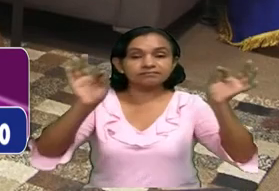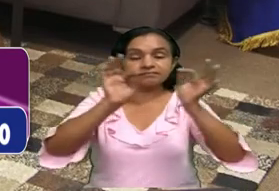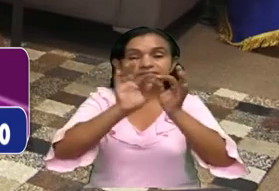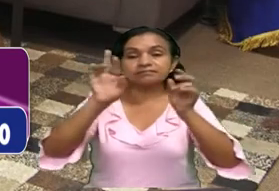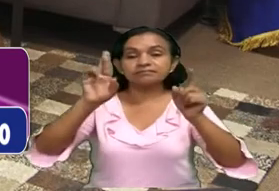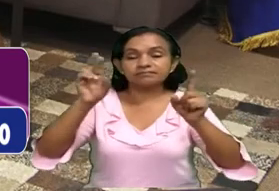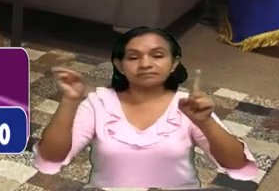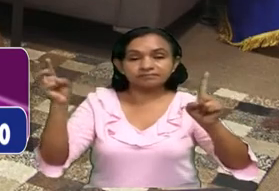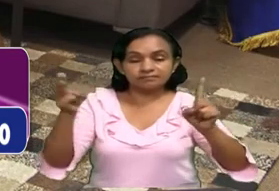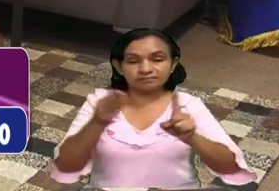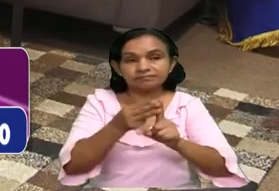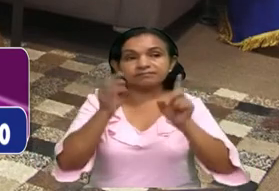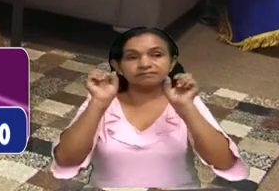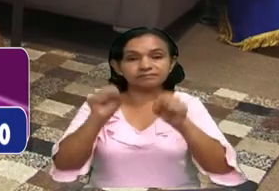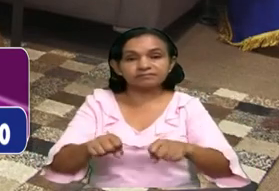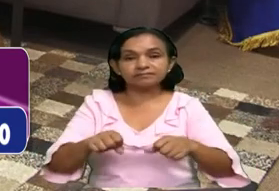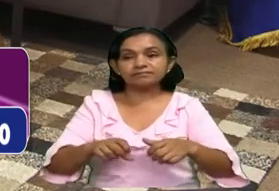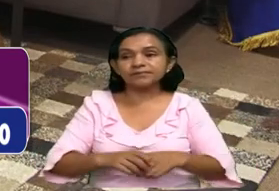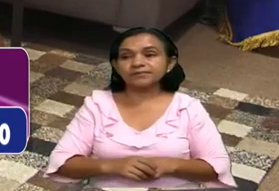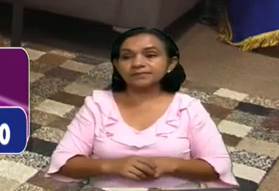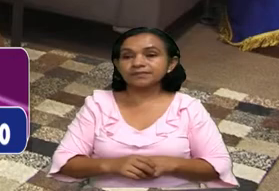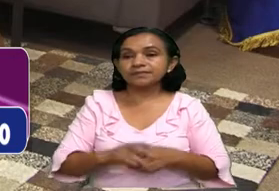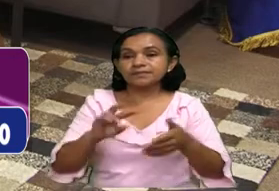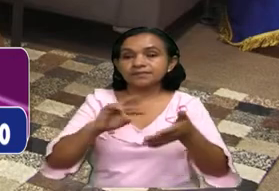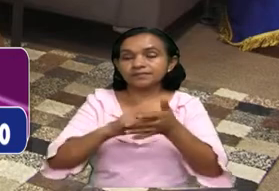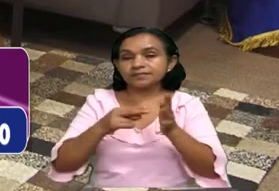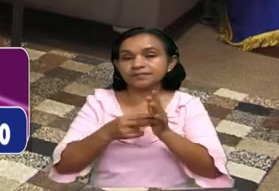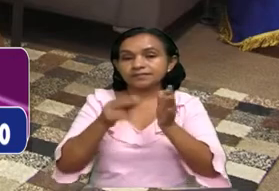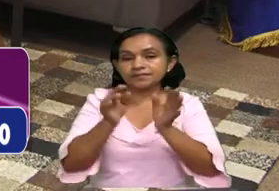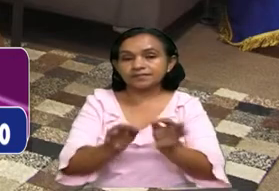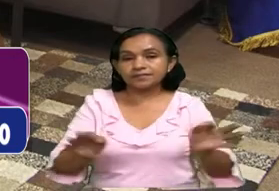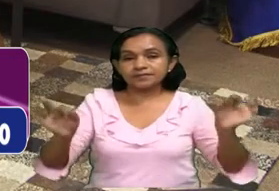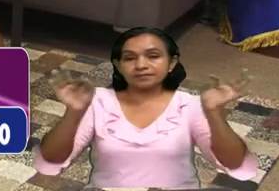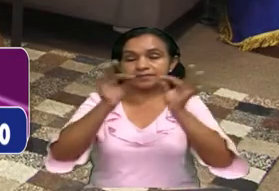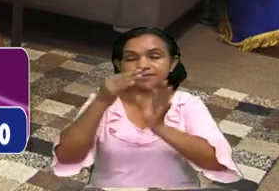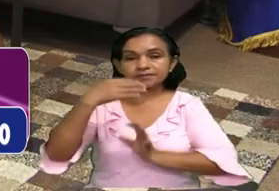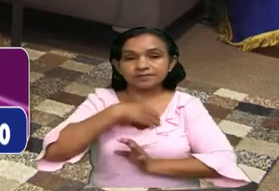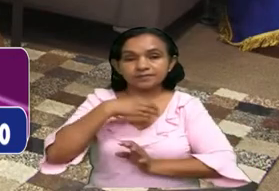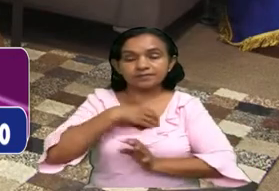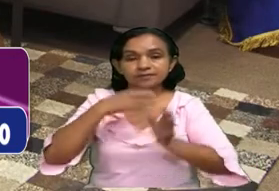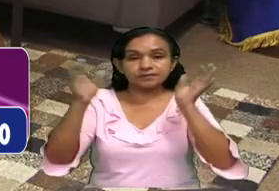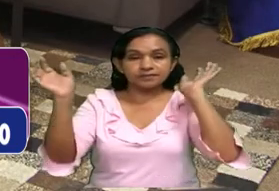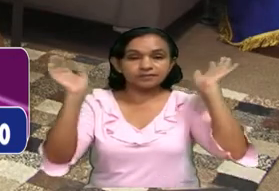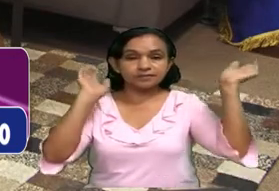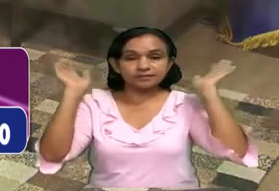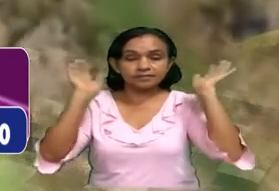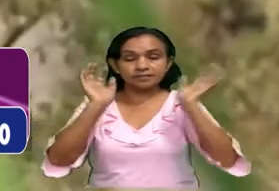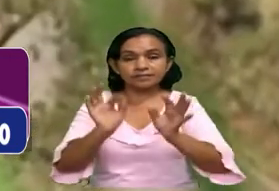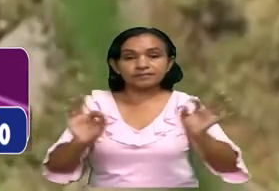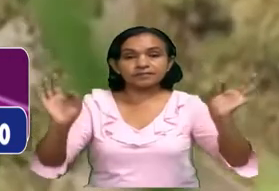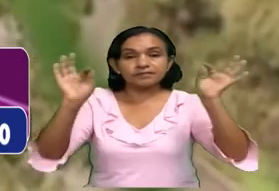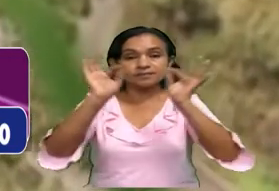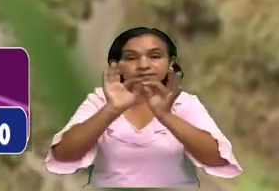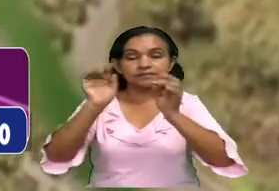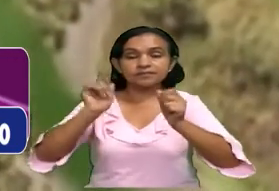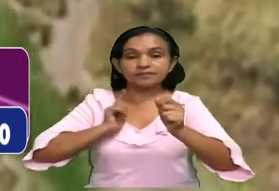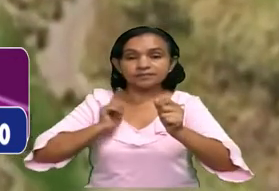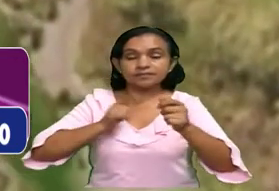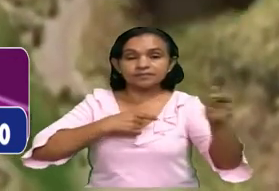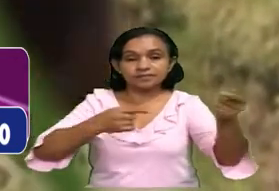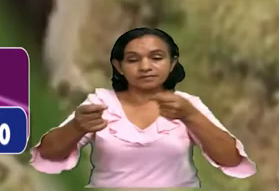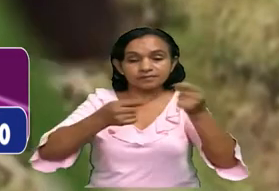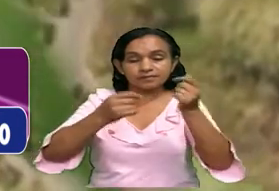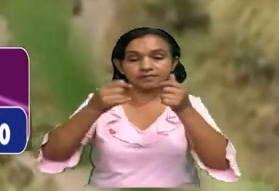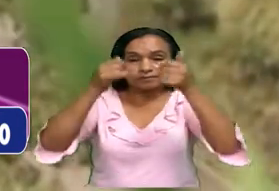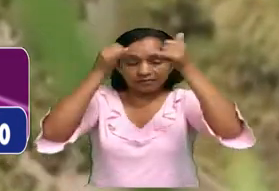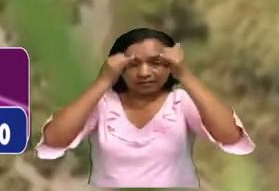regional. Por eso para nosotros es importante entender que los mercados más importantes que tenemos los productores